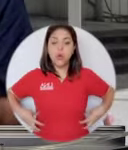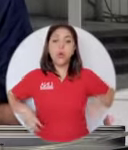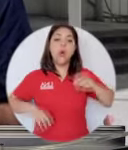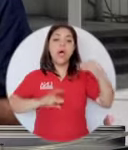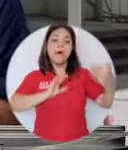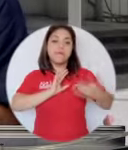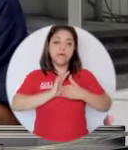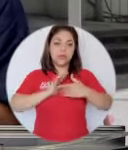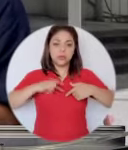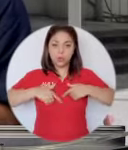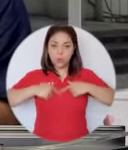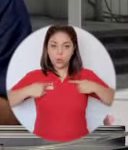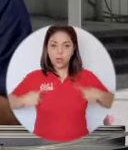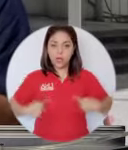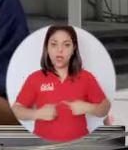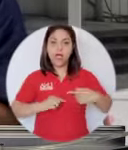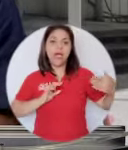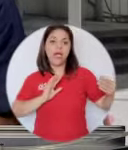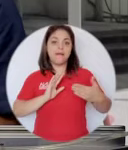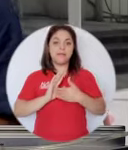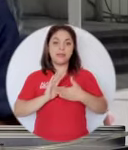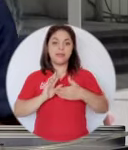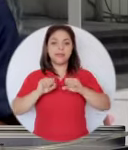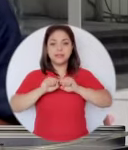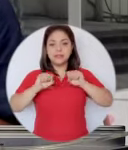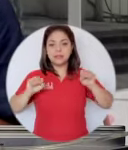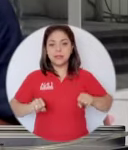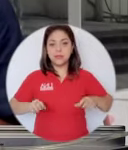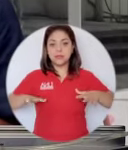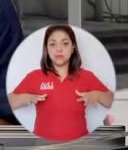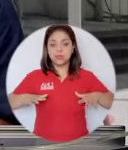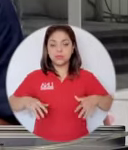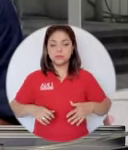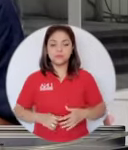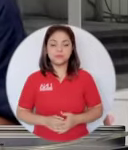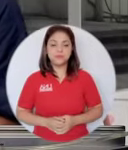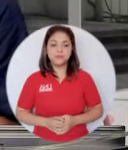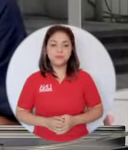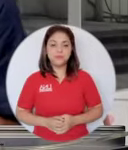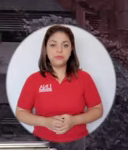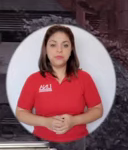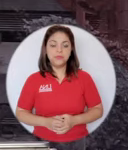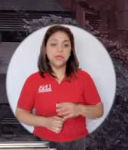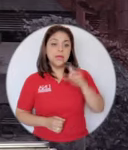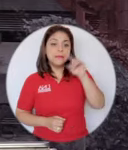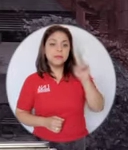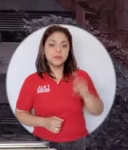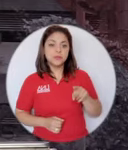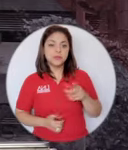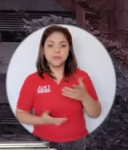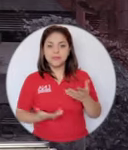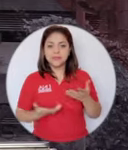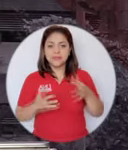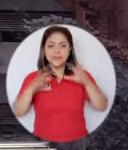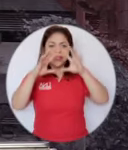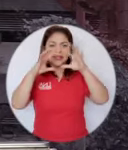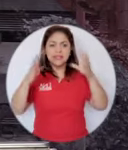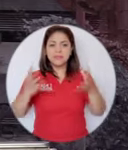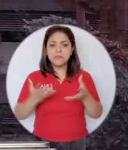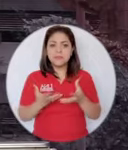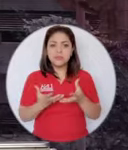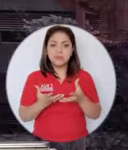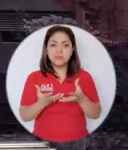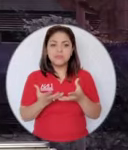del corazón, si hay una afección del sistema nervioso. ¿Qué se sabe en el ámbito